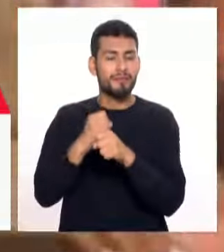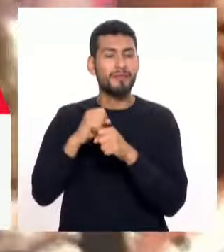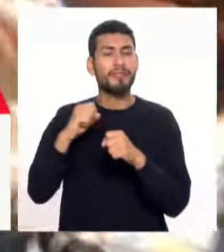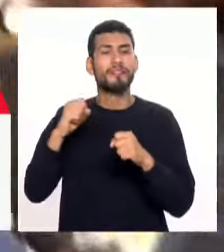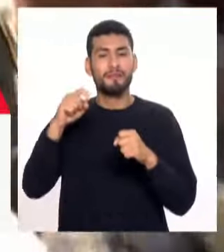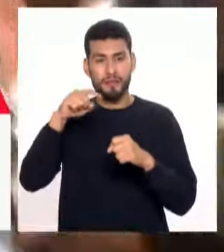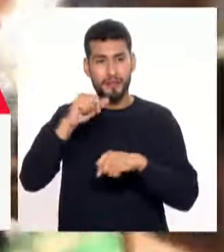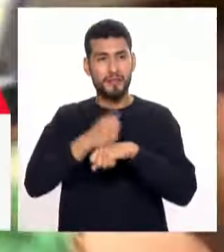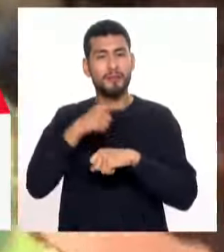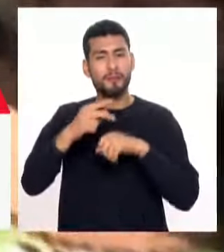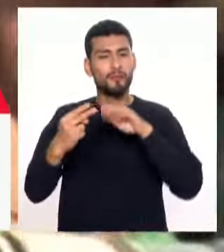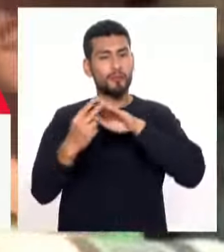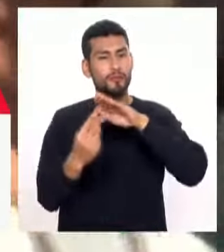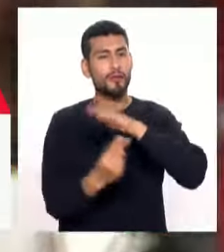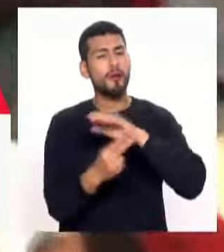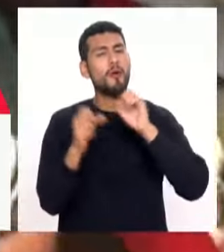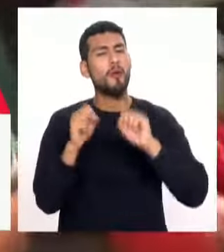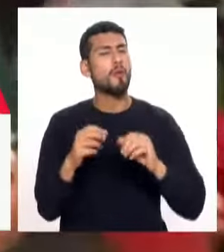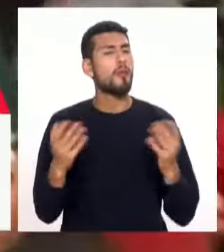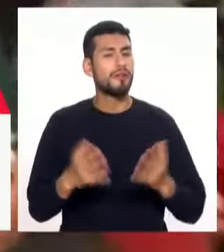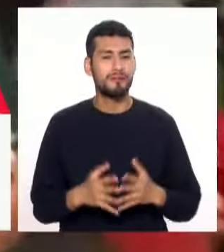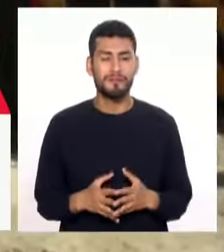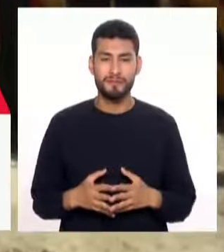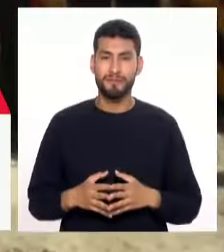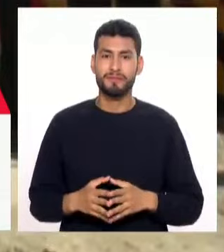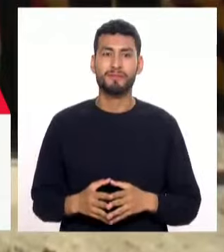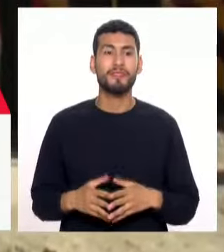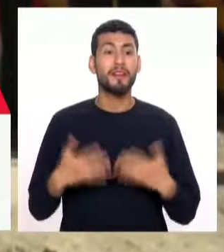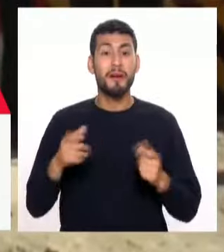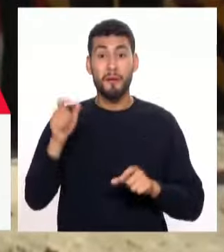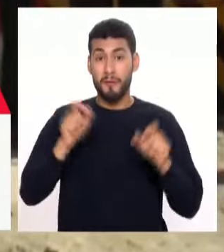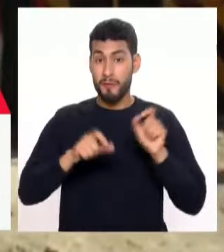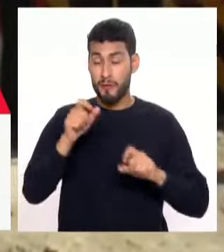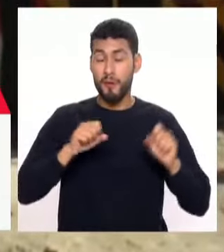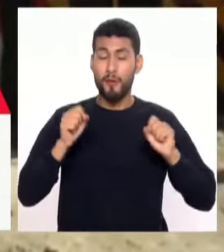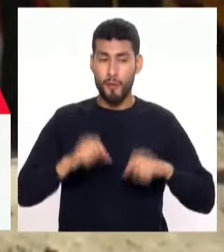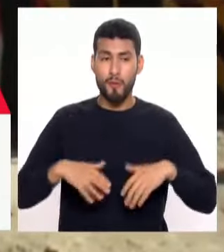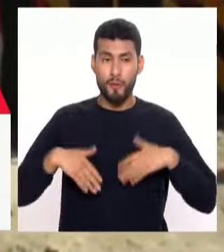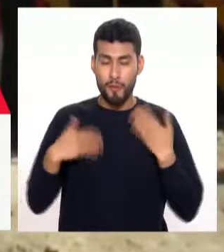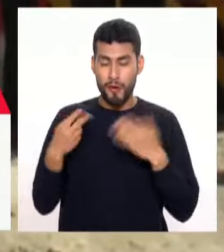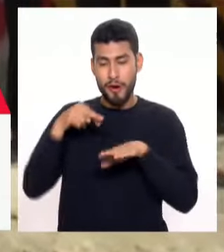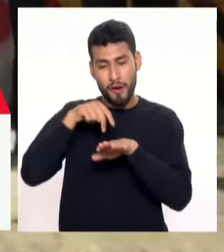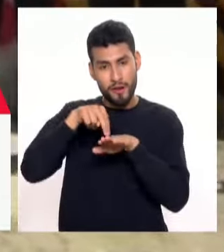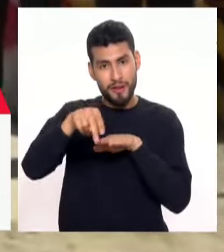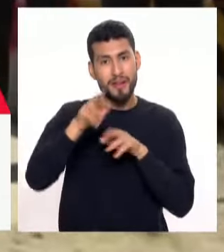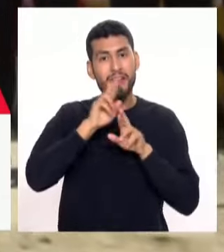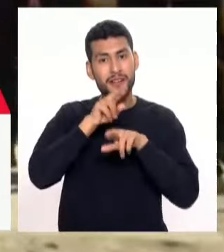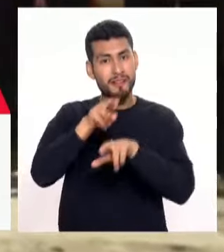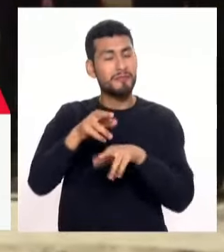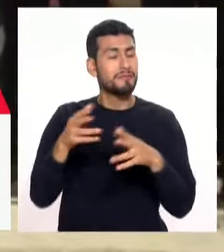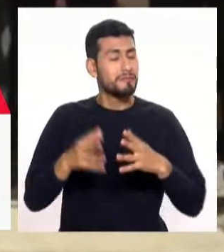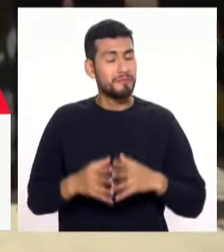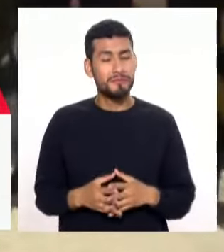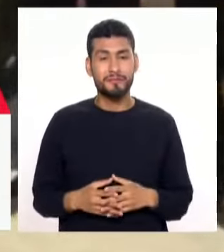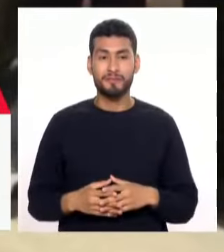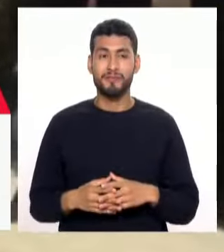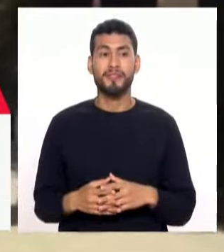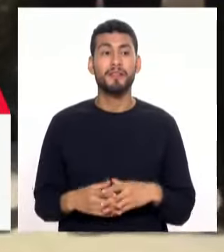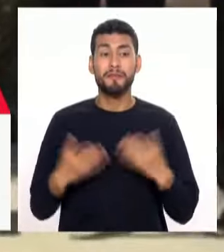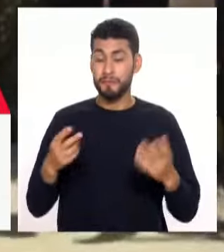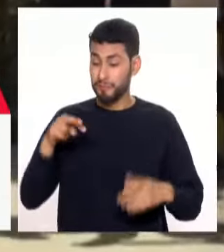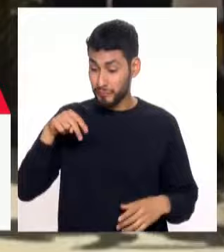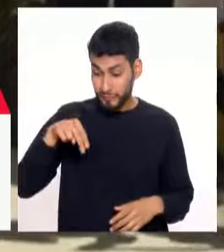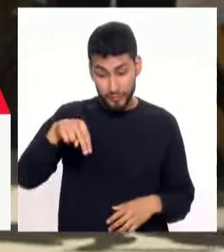este puente, el cual va a permitir que personas puedan cruzar el río Pichanaki, ya sea a